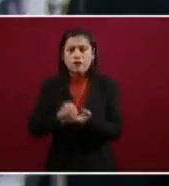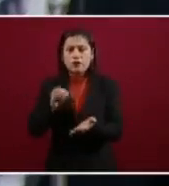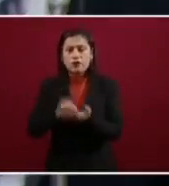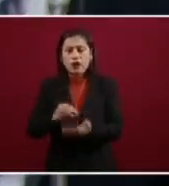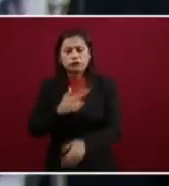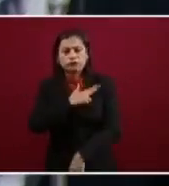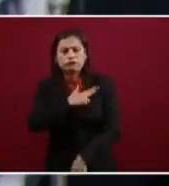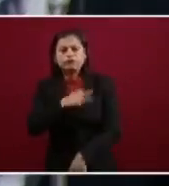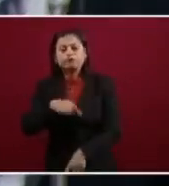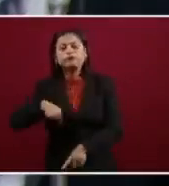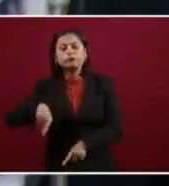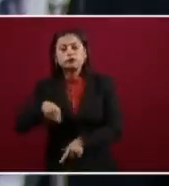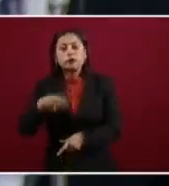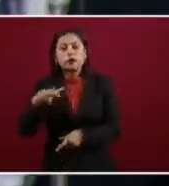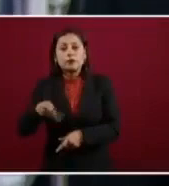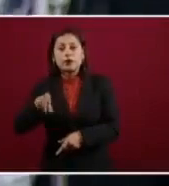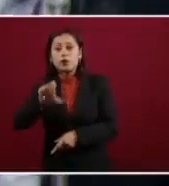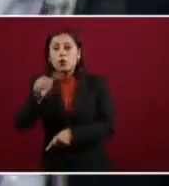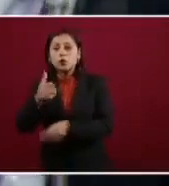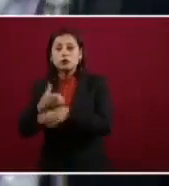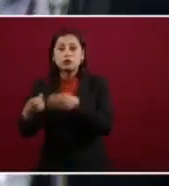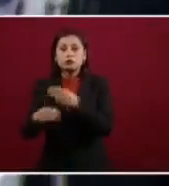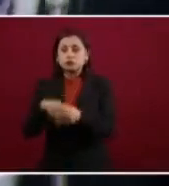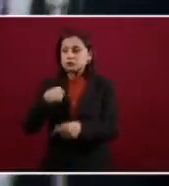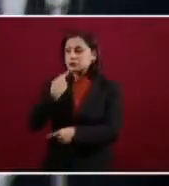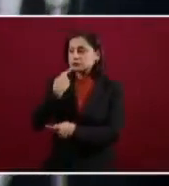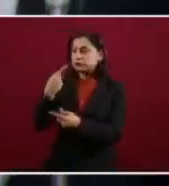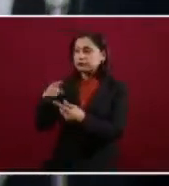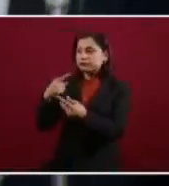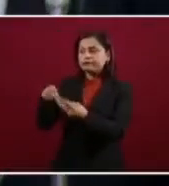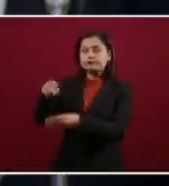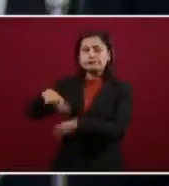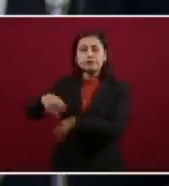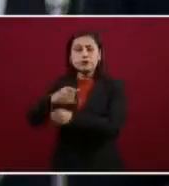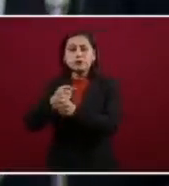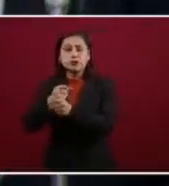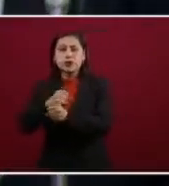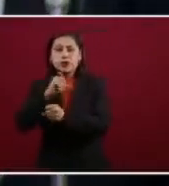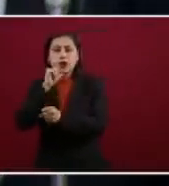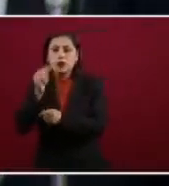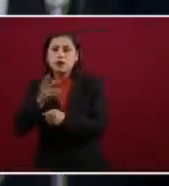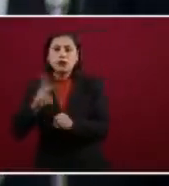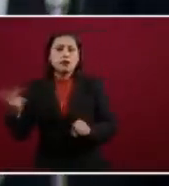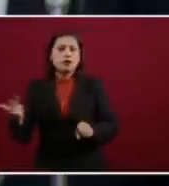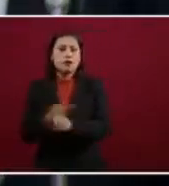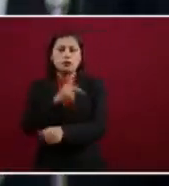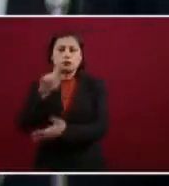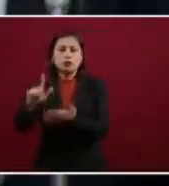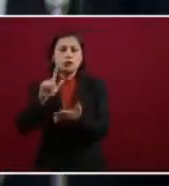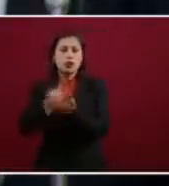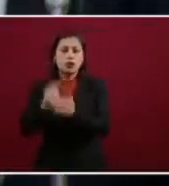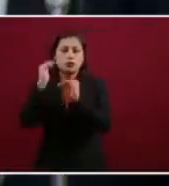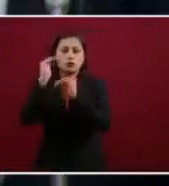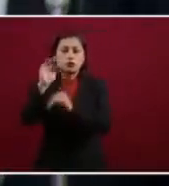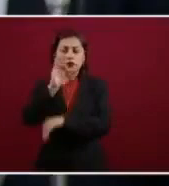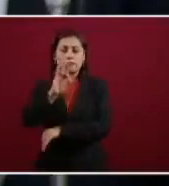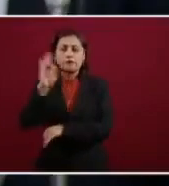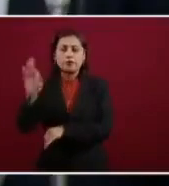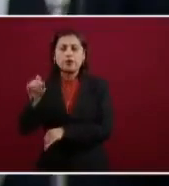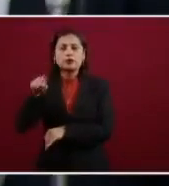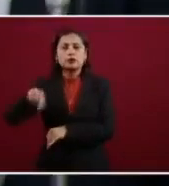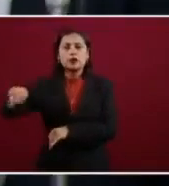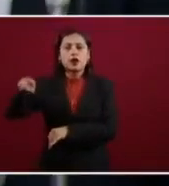no se investigaron y vencieron ya con ese argumento la fiscalía dice bueno